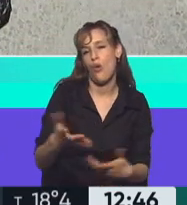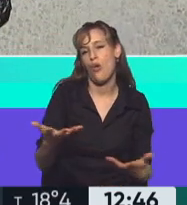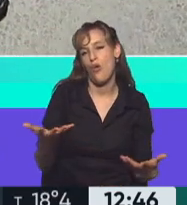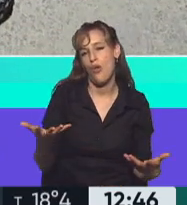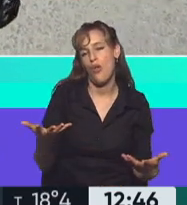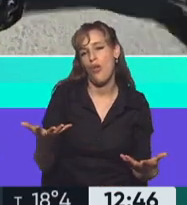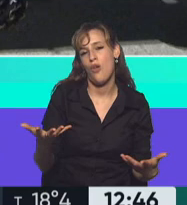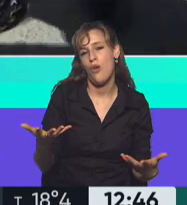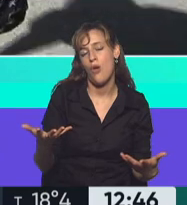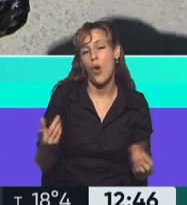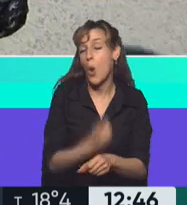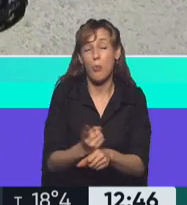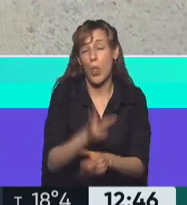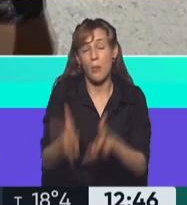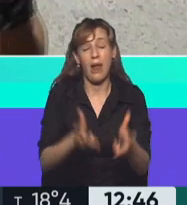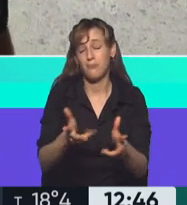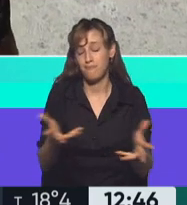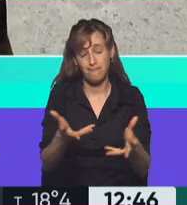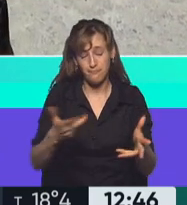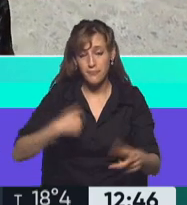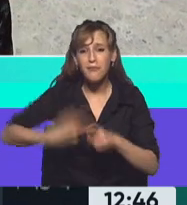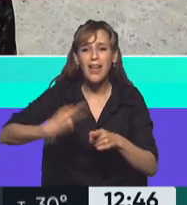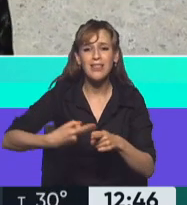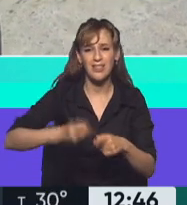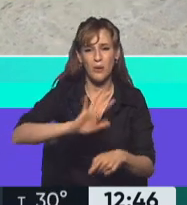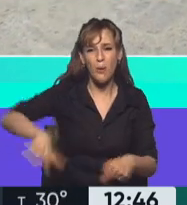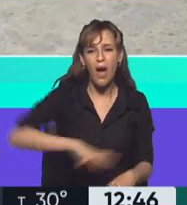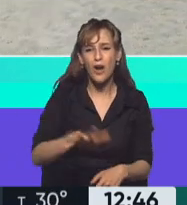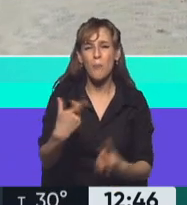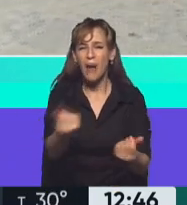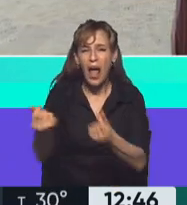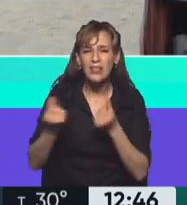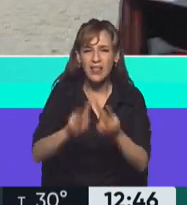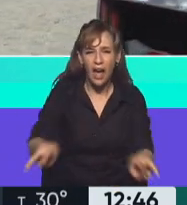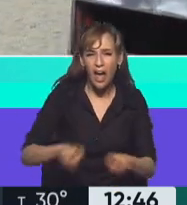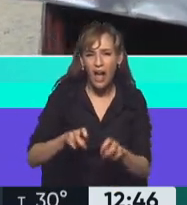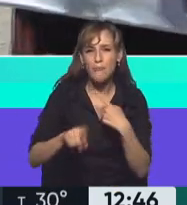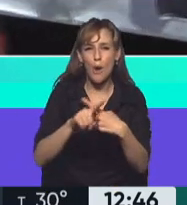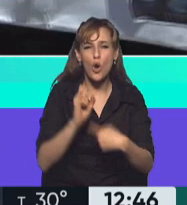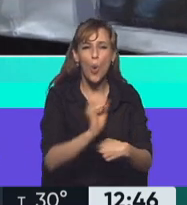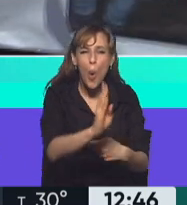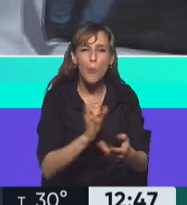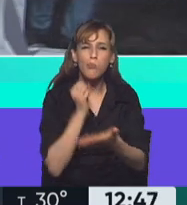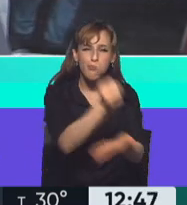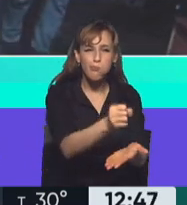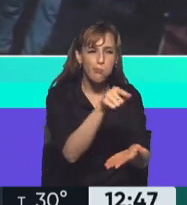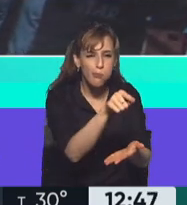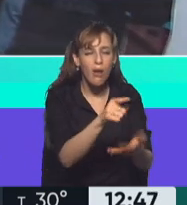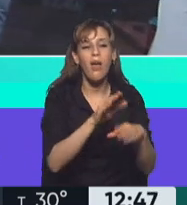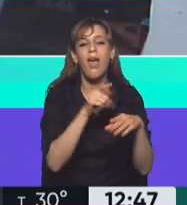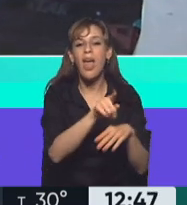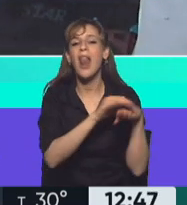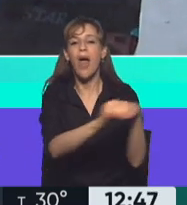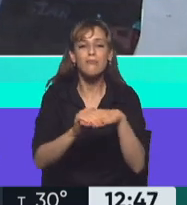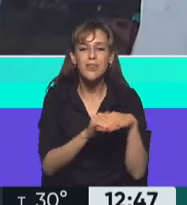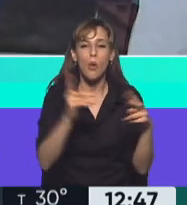ver, no puedo hablar. Estamos haciendo una fiesta en el barrio para juntar fondos para el club. Él estaba con sus amigos, con su primo,